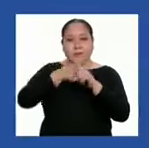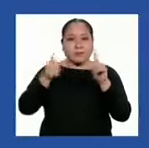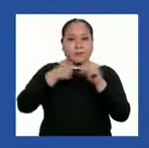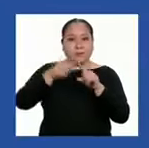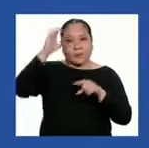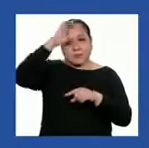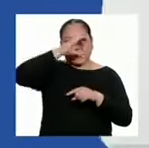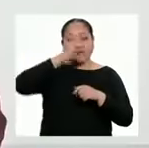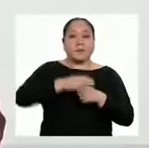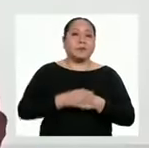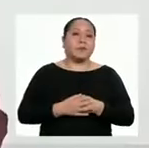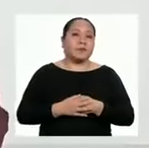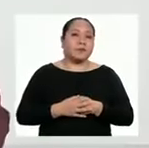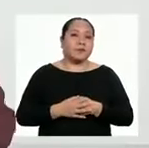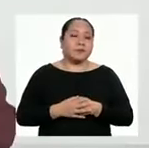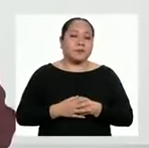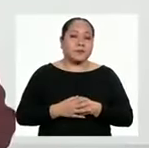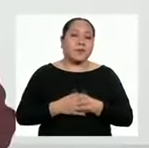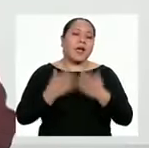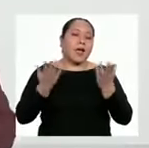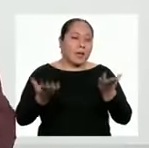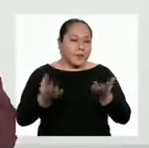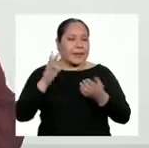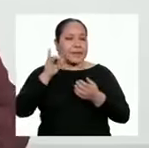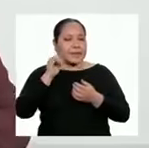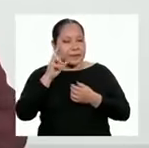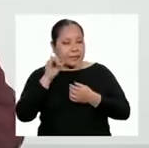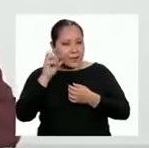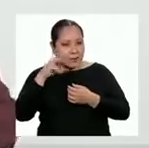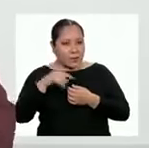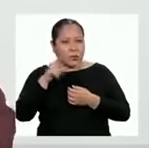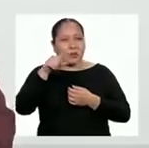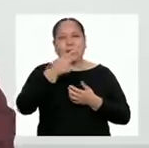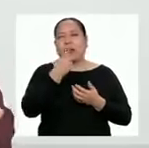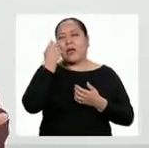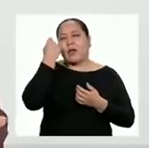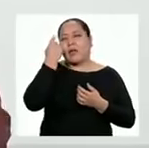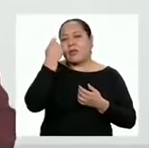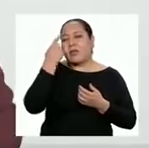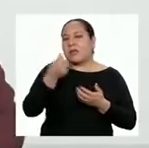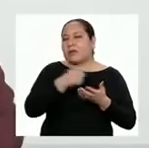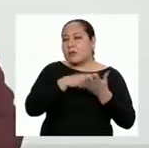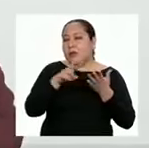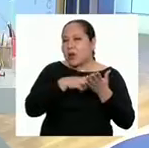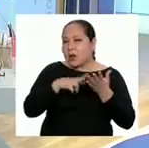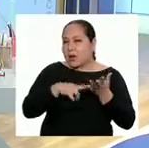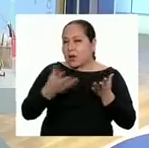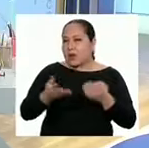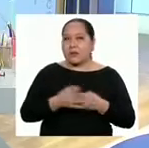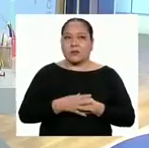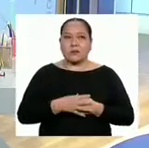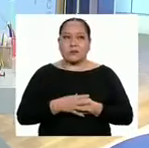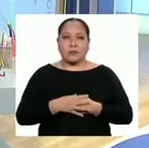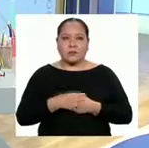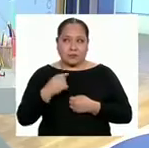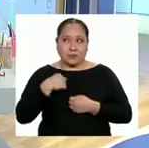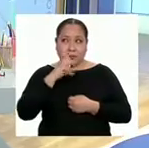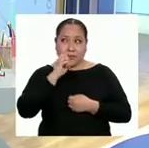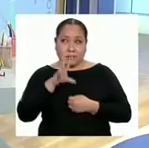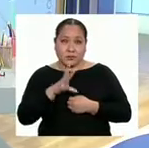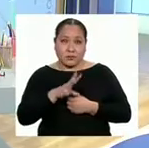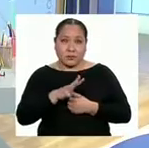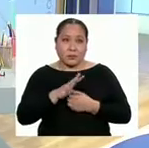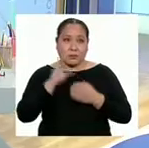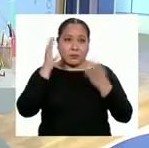conocimientos. A ver, Yaremis, ¿qué entendiste del texto que acabas de leer? De arranque le digo que